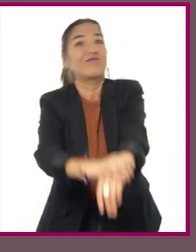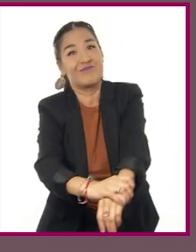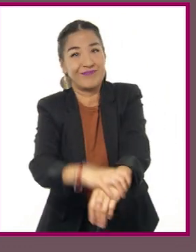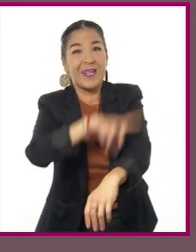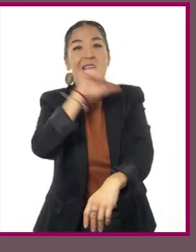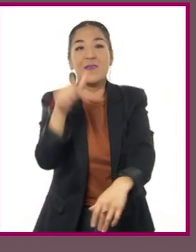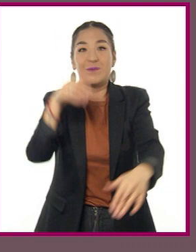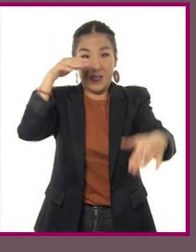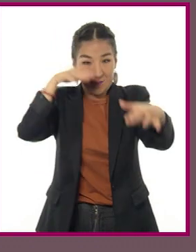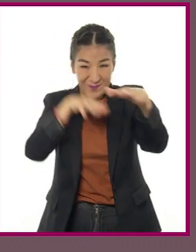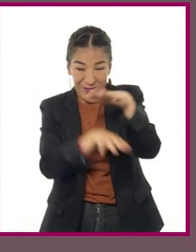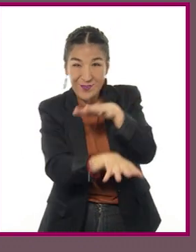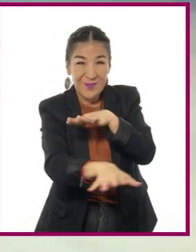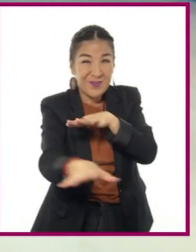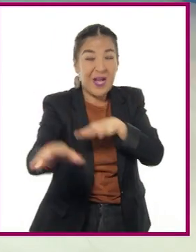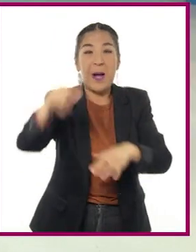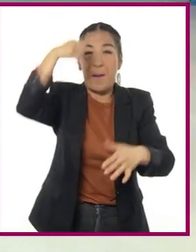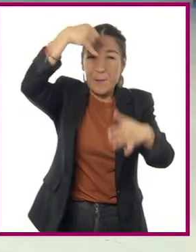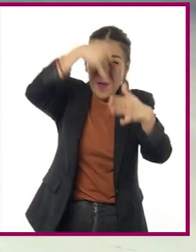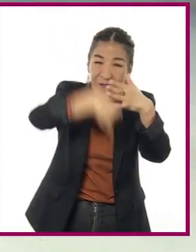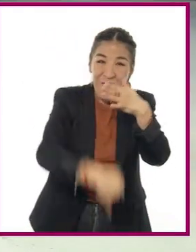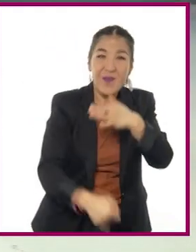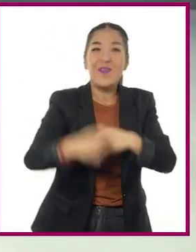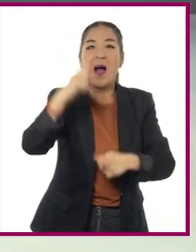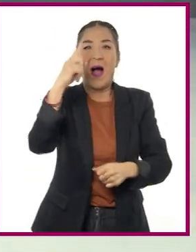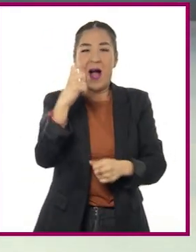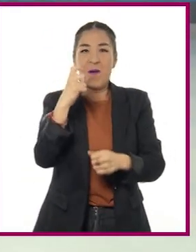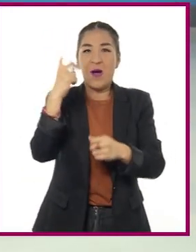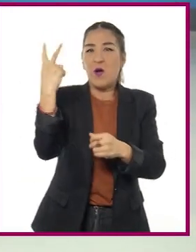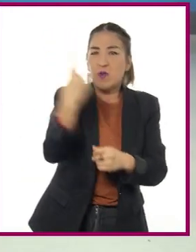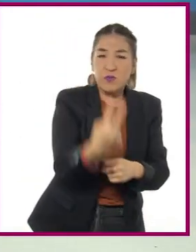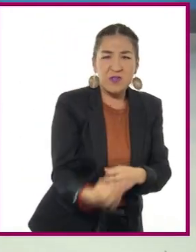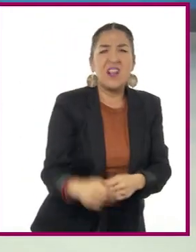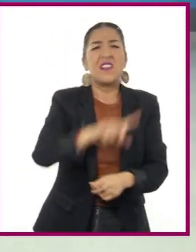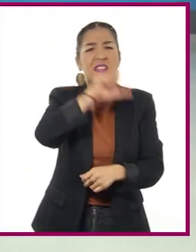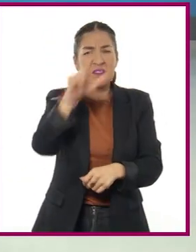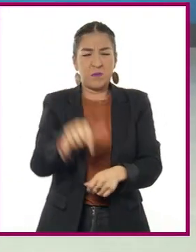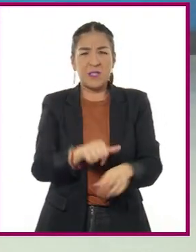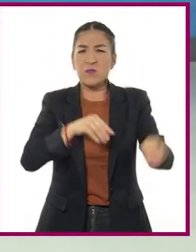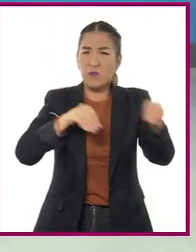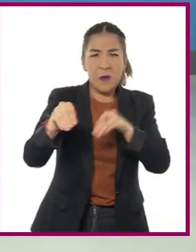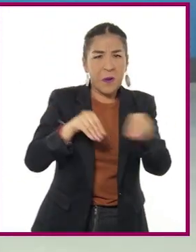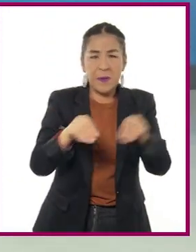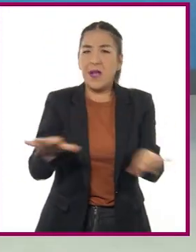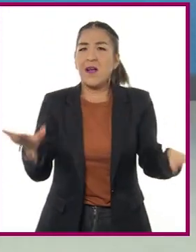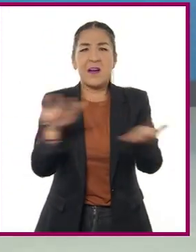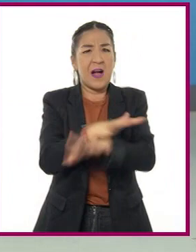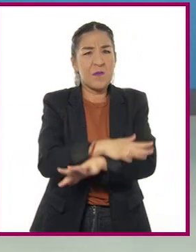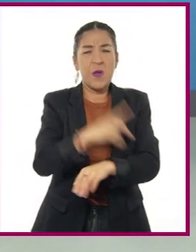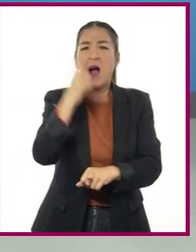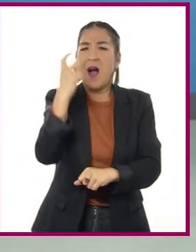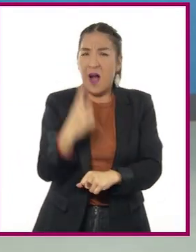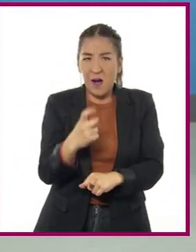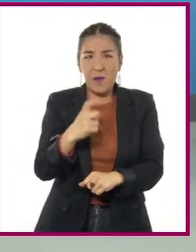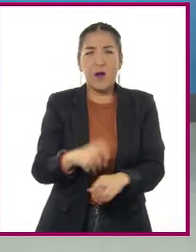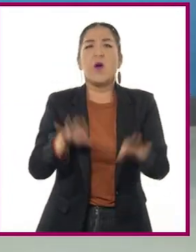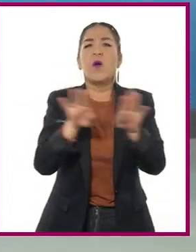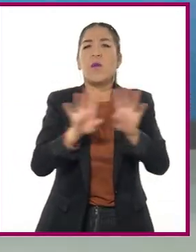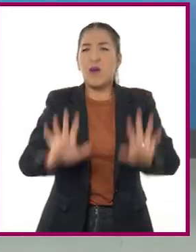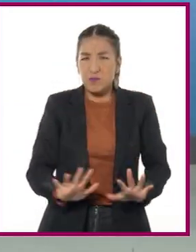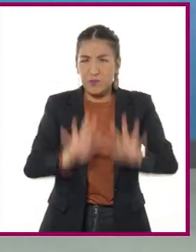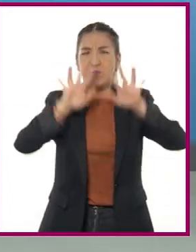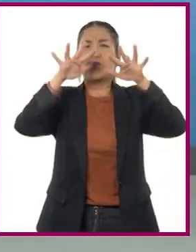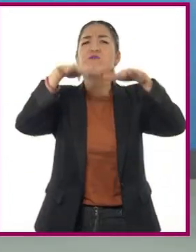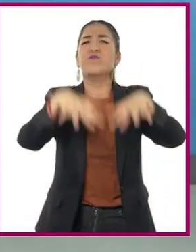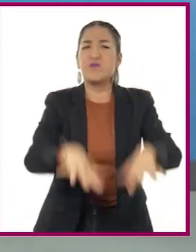agua y lo lleva a lo profundo. Luego, enturbia el agua, la hace hervir y levantar olas. Parece que